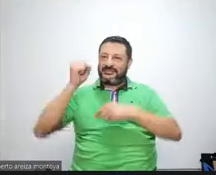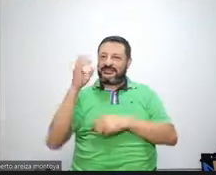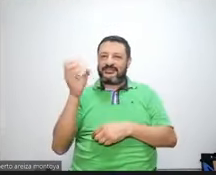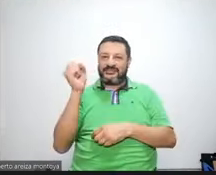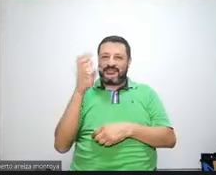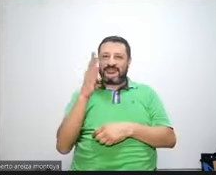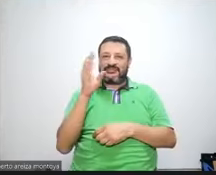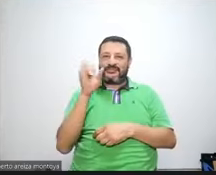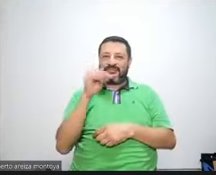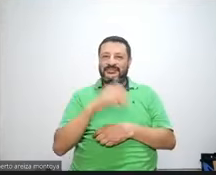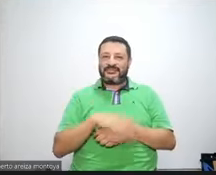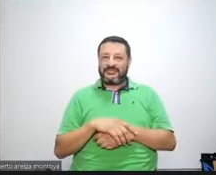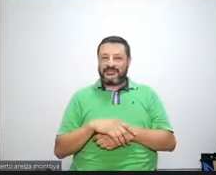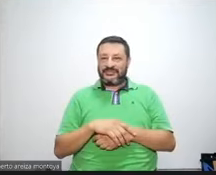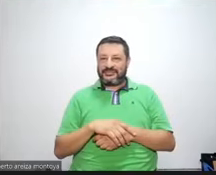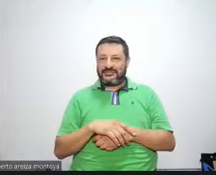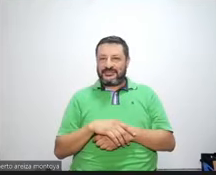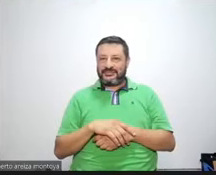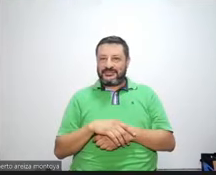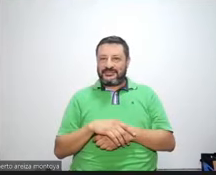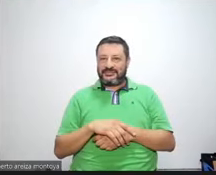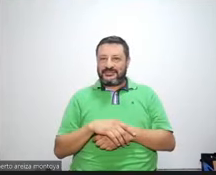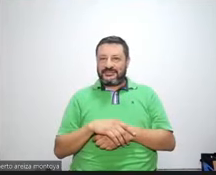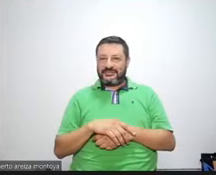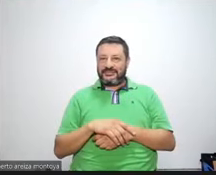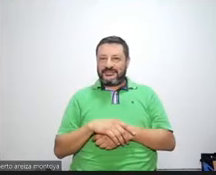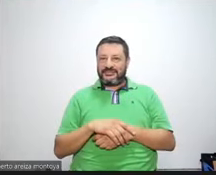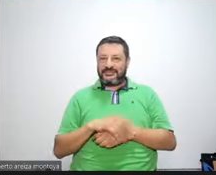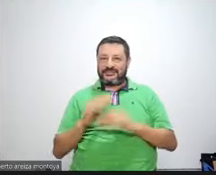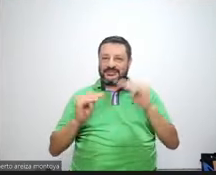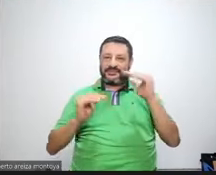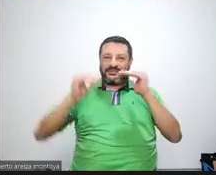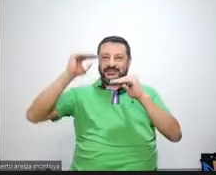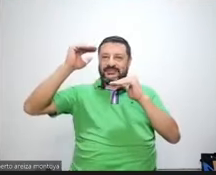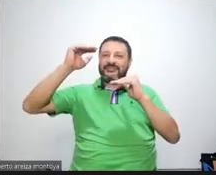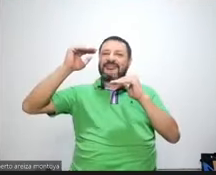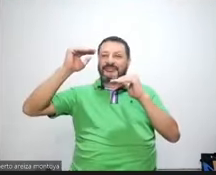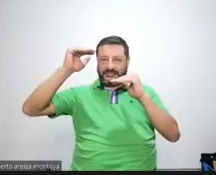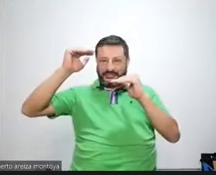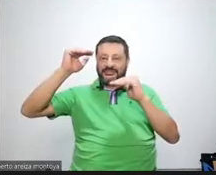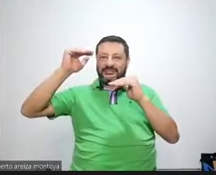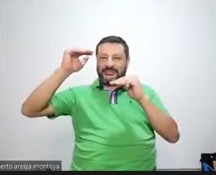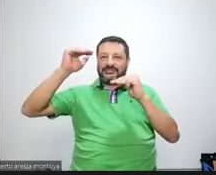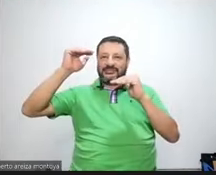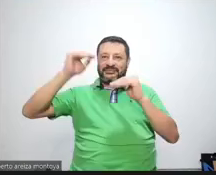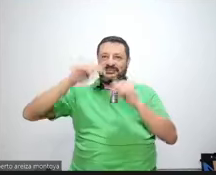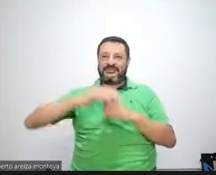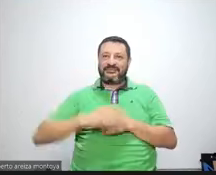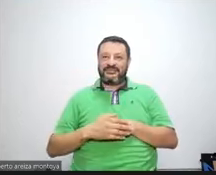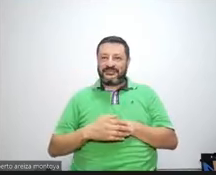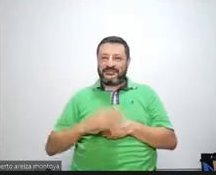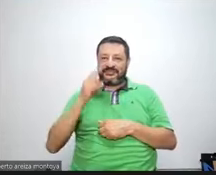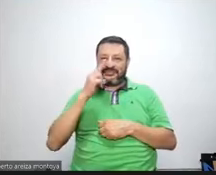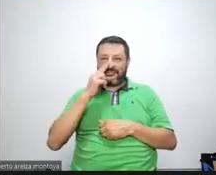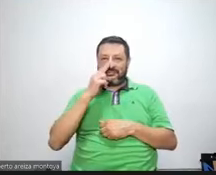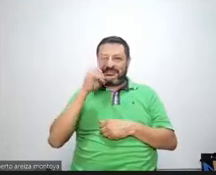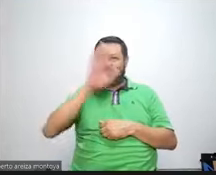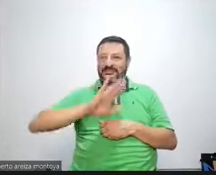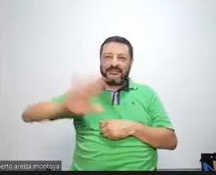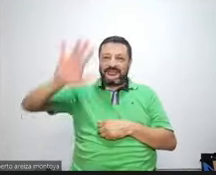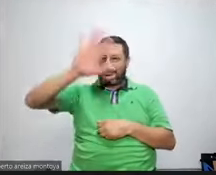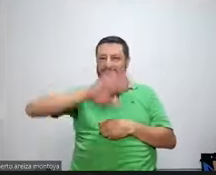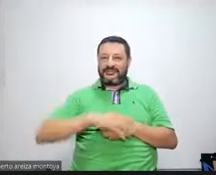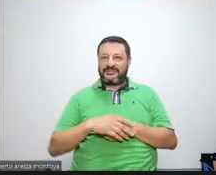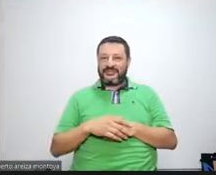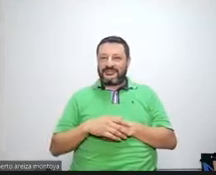porque ya es como decir como que pasas a otro nivel, o sea, ya tú estás, pasas a nacionales ya, no como algunos